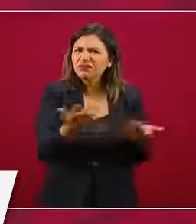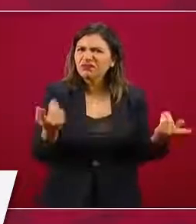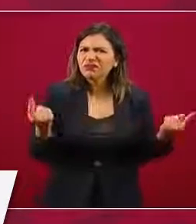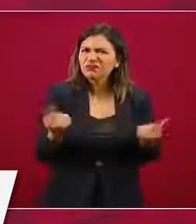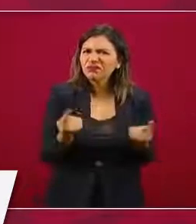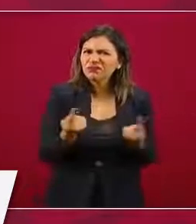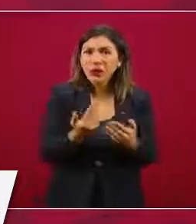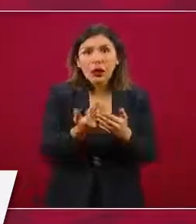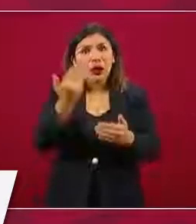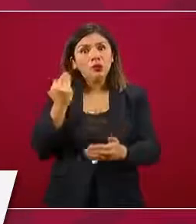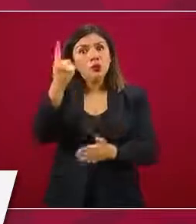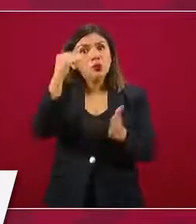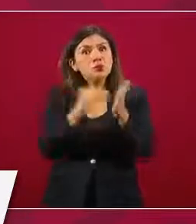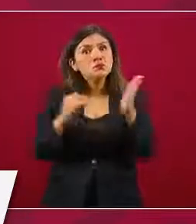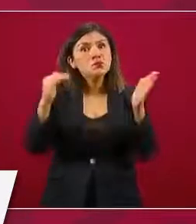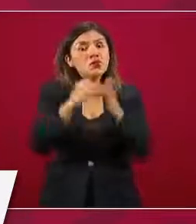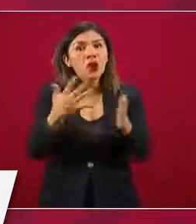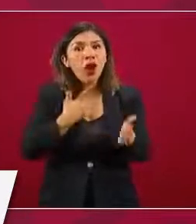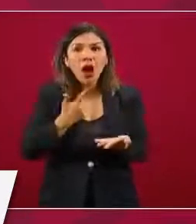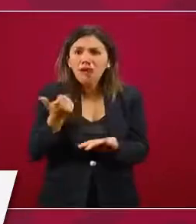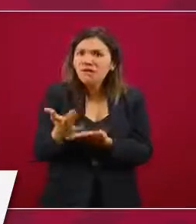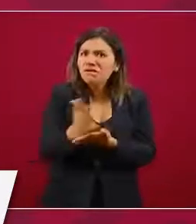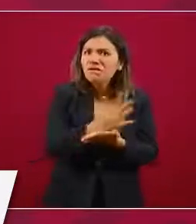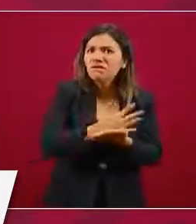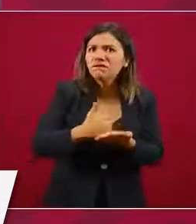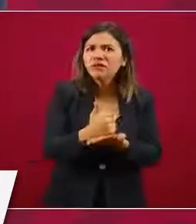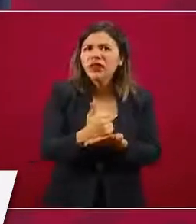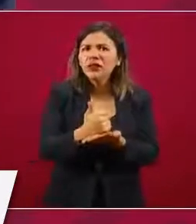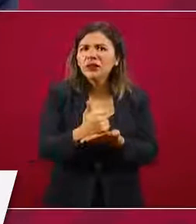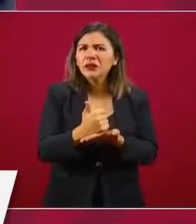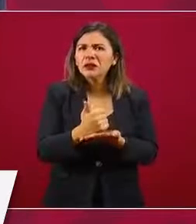Antes hasta 1 millón se llevaban